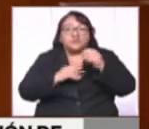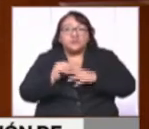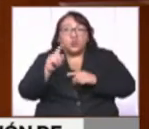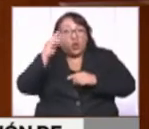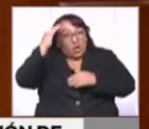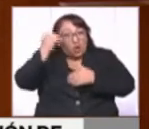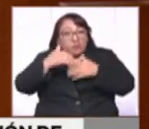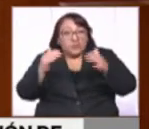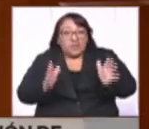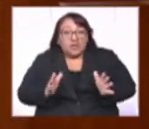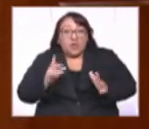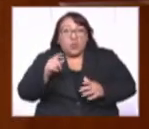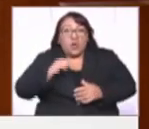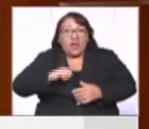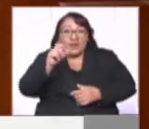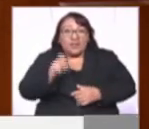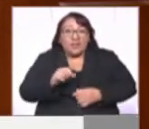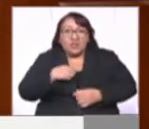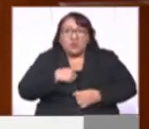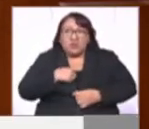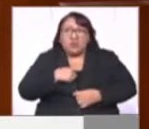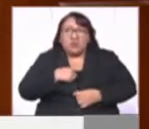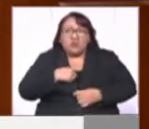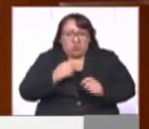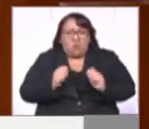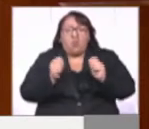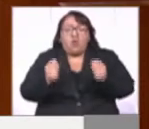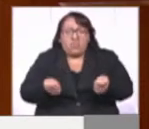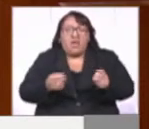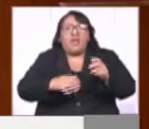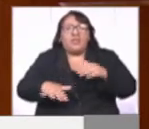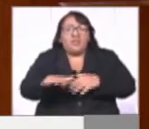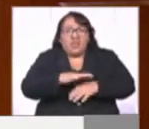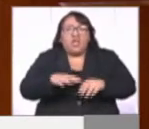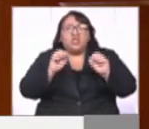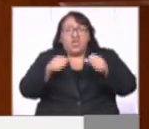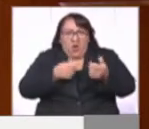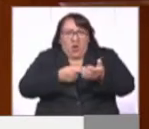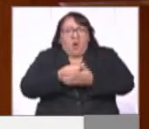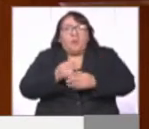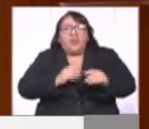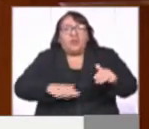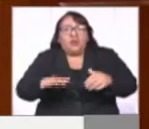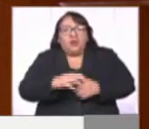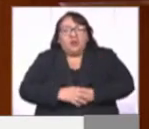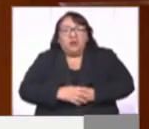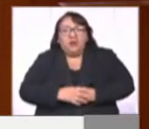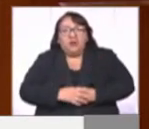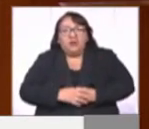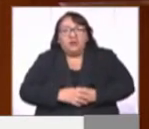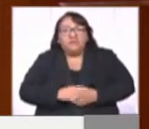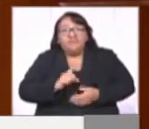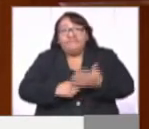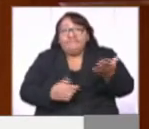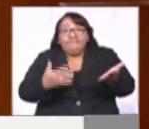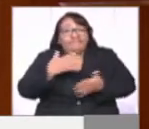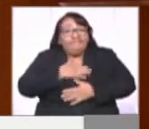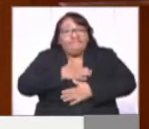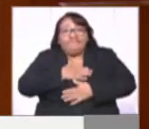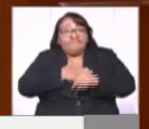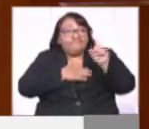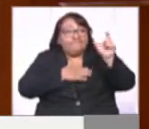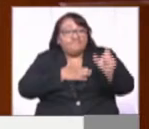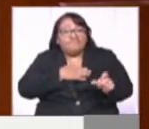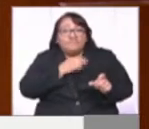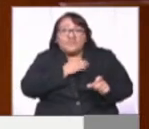donde el alcalde ha dicho: yo voy a dar el terreno, voy a comprar un terreno. Y qué pena, bueno, ya no está ese